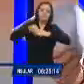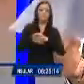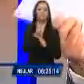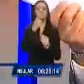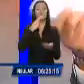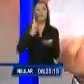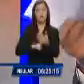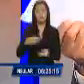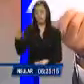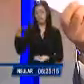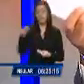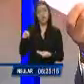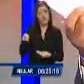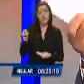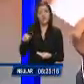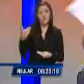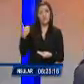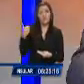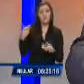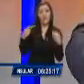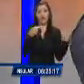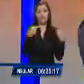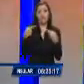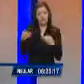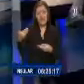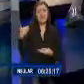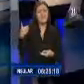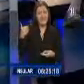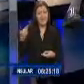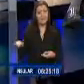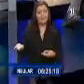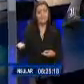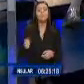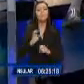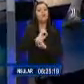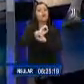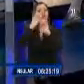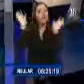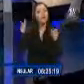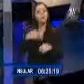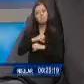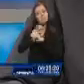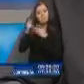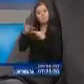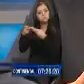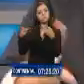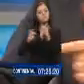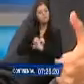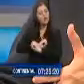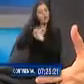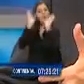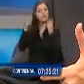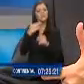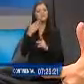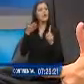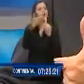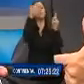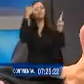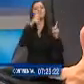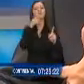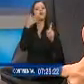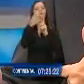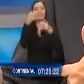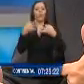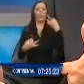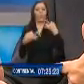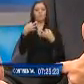de juicio de que había conflicto. Ya, queda clara tu posición, Fausto Camacho. ¿Ante quién va, o sea, en contra de quién vas a iniciar acciones? Bueno, ese